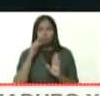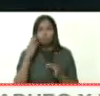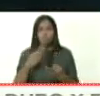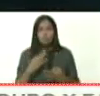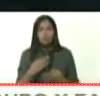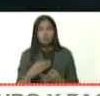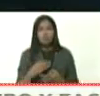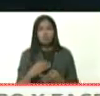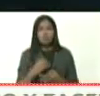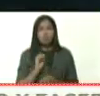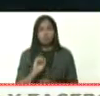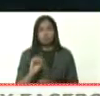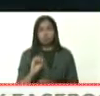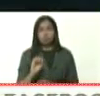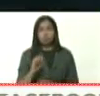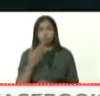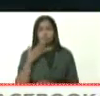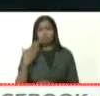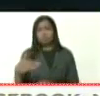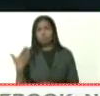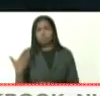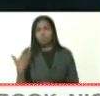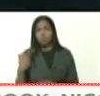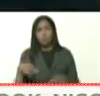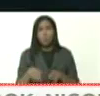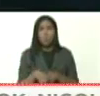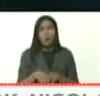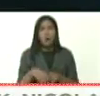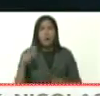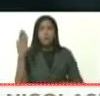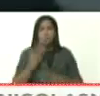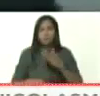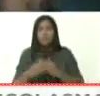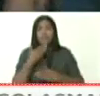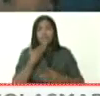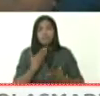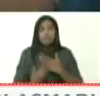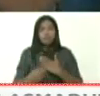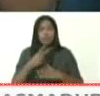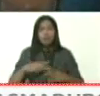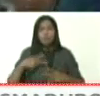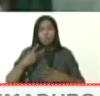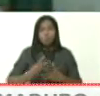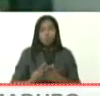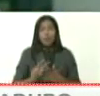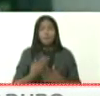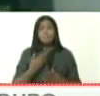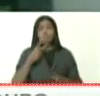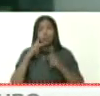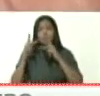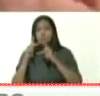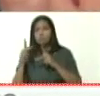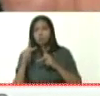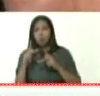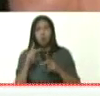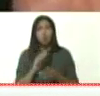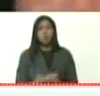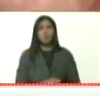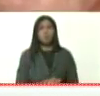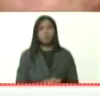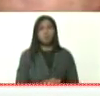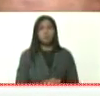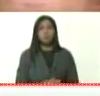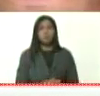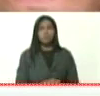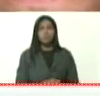verdaderamente despreciables el fenómeno de la amputación. Es gracias a la voluntad política de nuestros líderes, de nuestros presidentes,